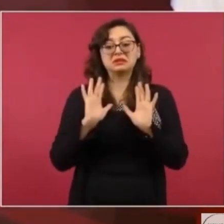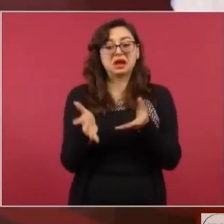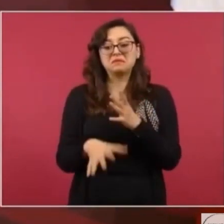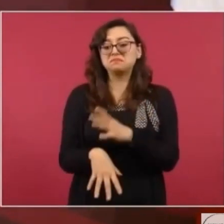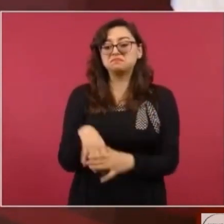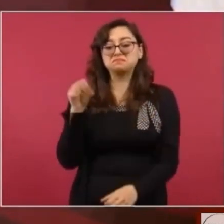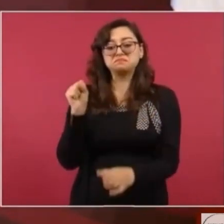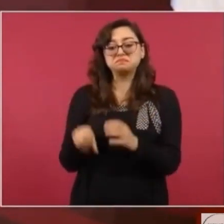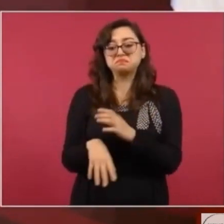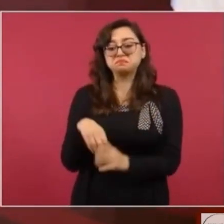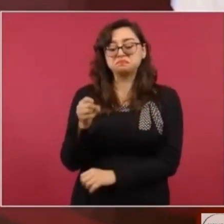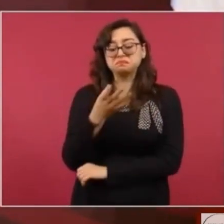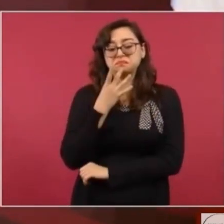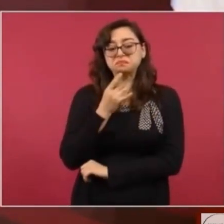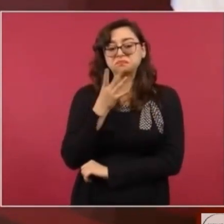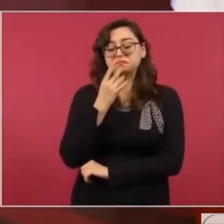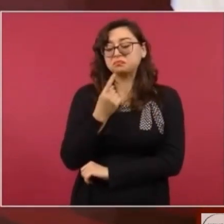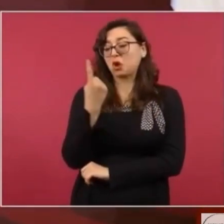1.600.000.